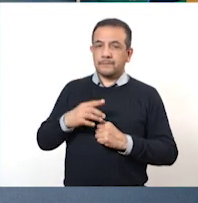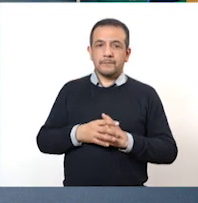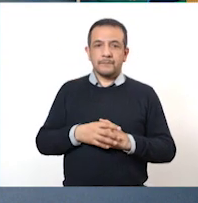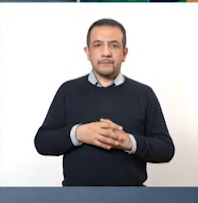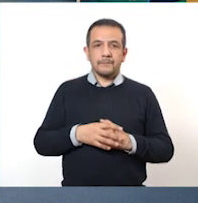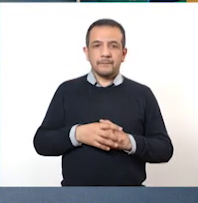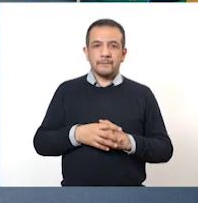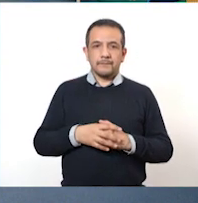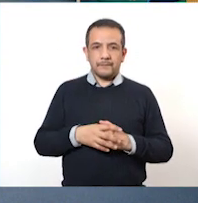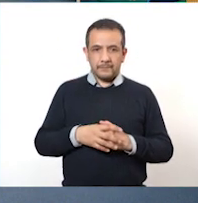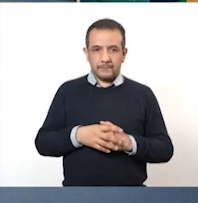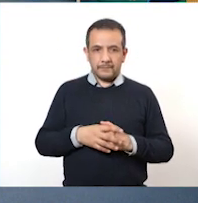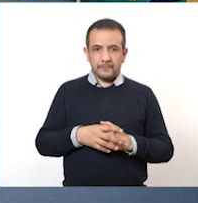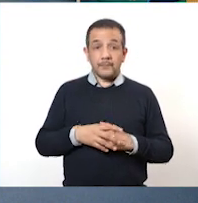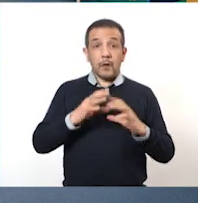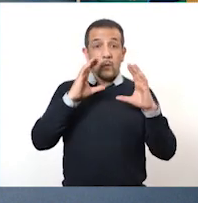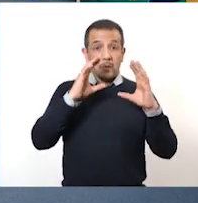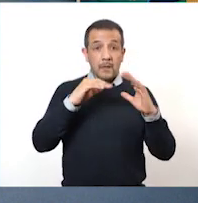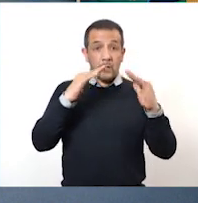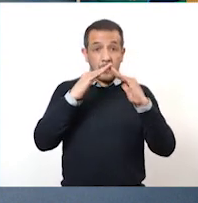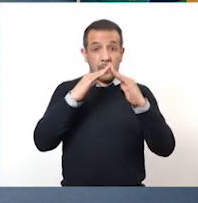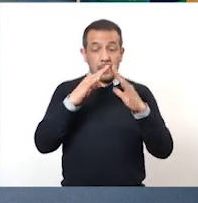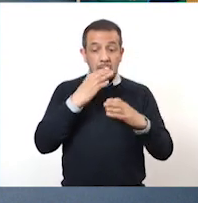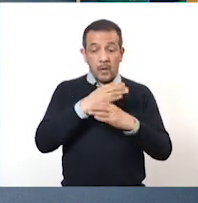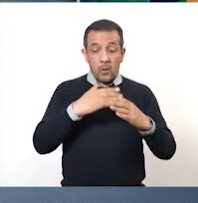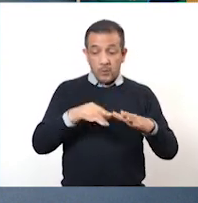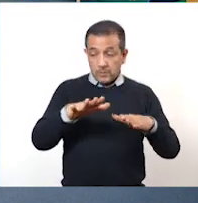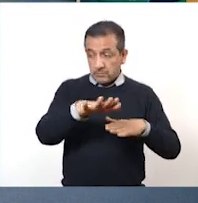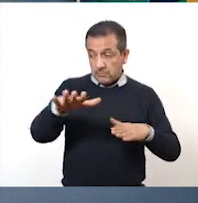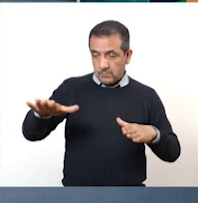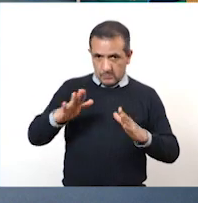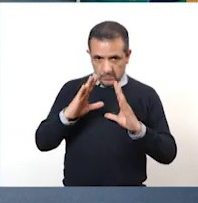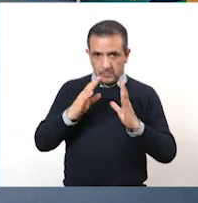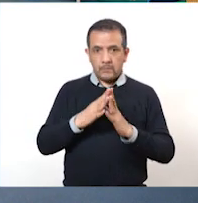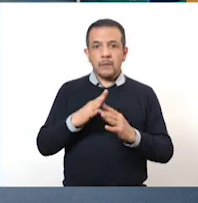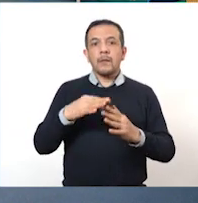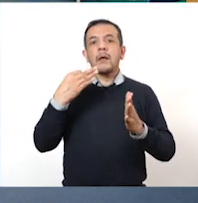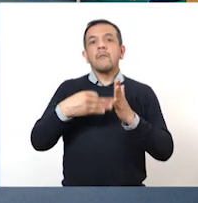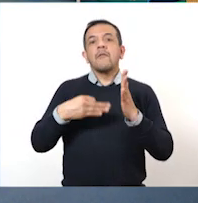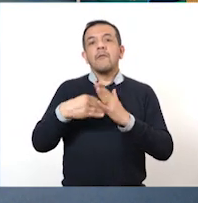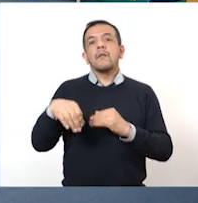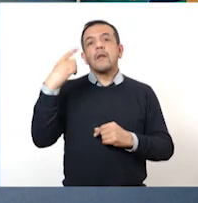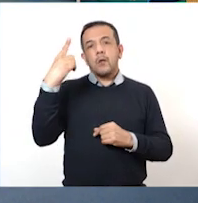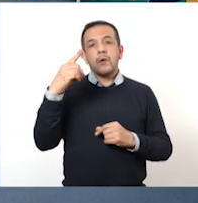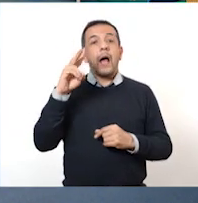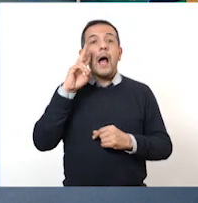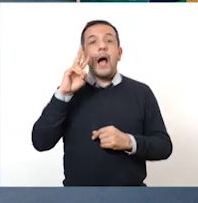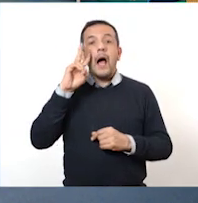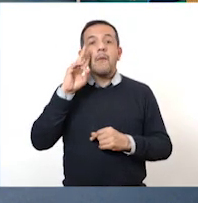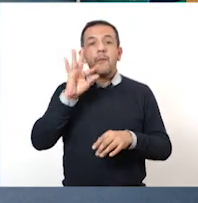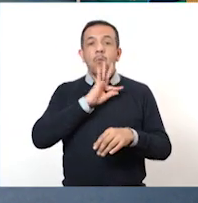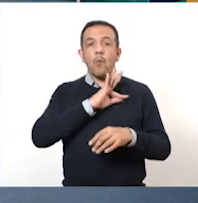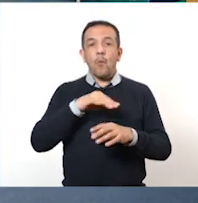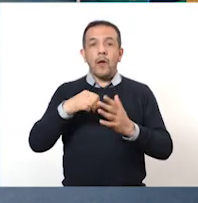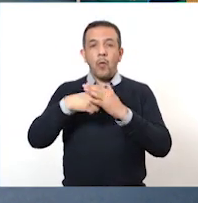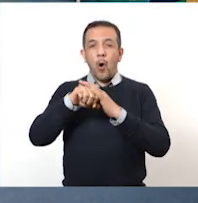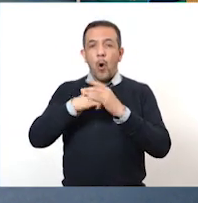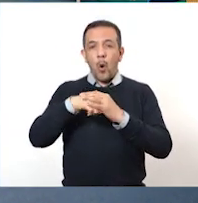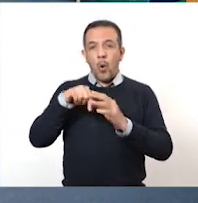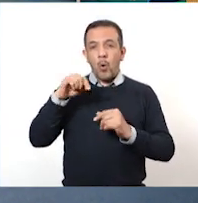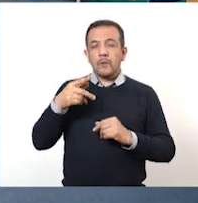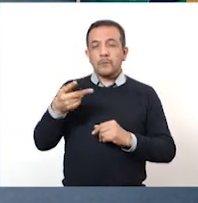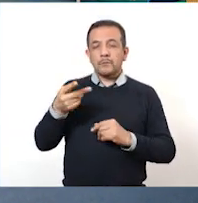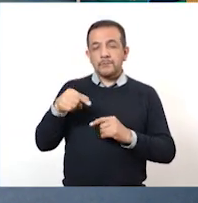Buena. Uy, cuidado en casa con los objetos. Hay que tener cuidado con los objetos. Ahí está. Y me falta el 1. Vamos a ver si se puede con la rodilla.